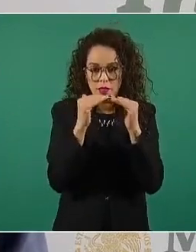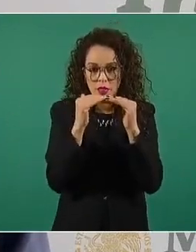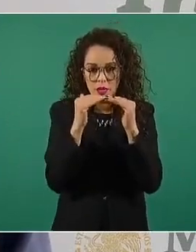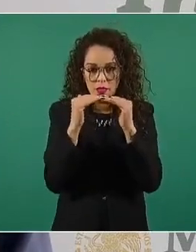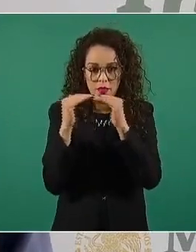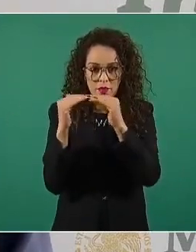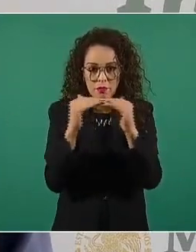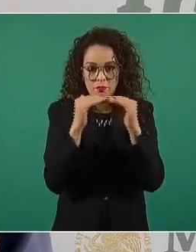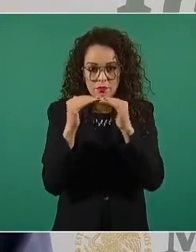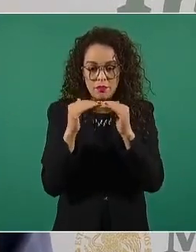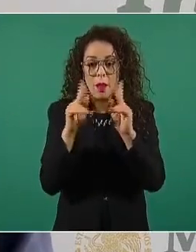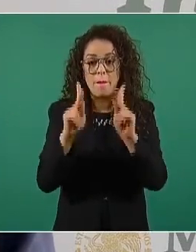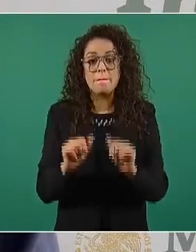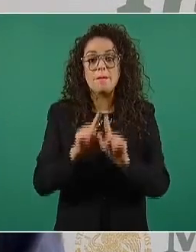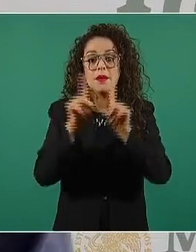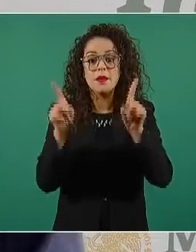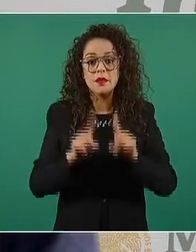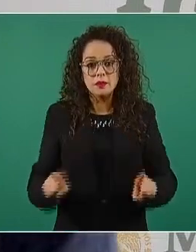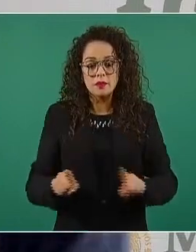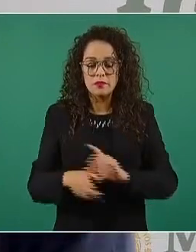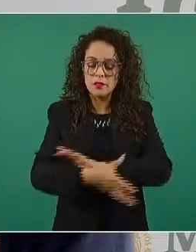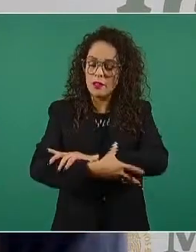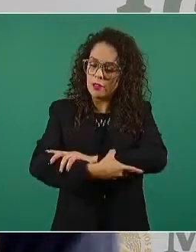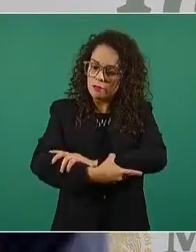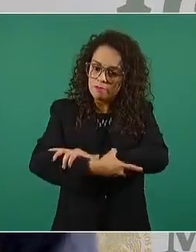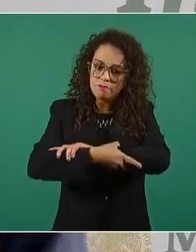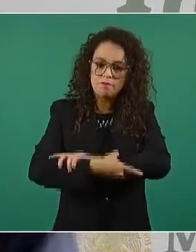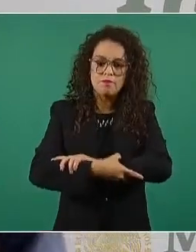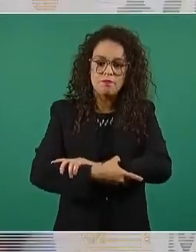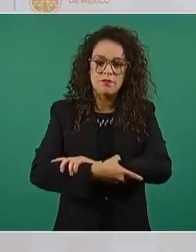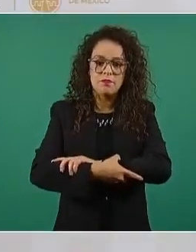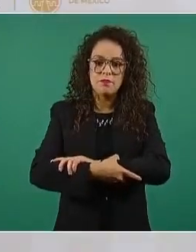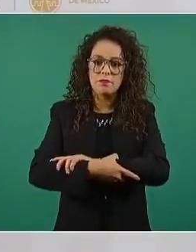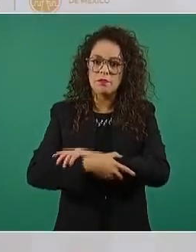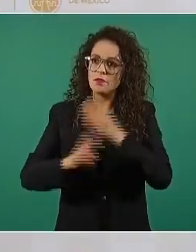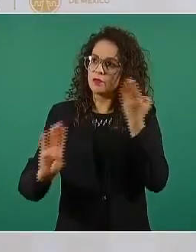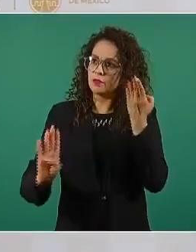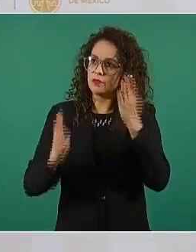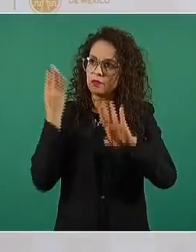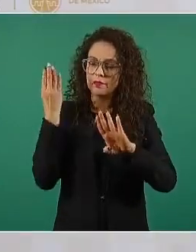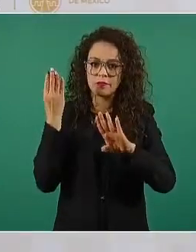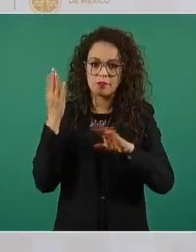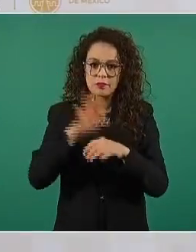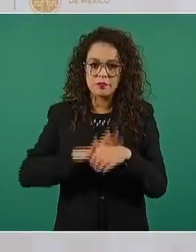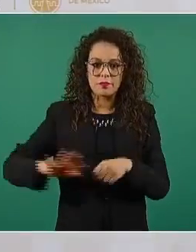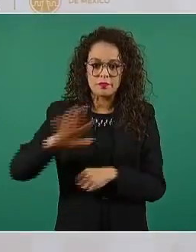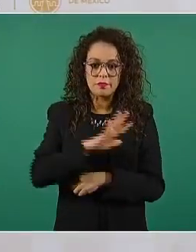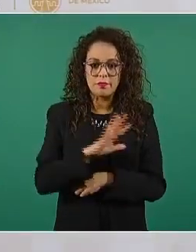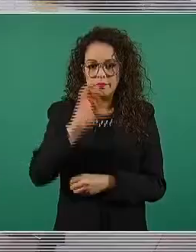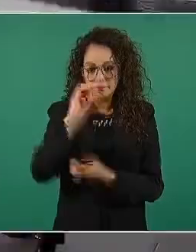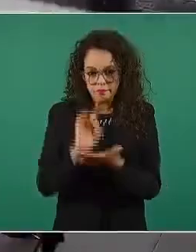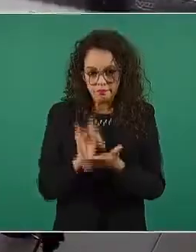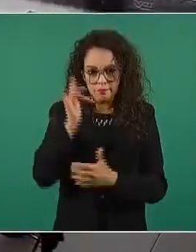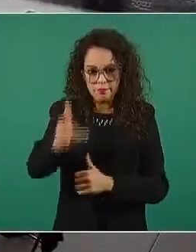la paz y la fraternidad universal. Muchas gracias.